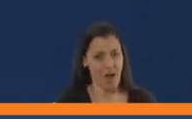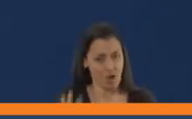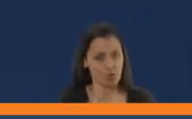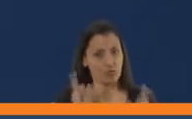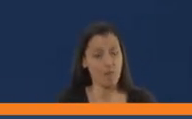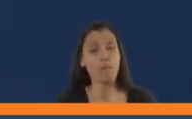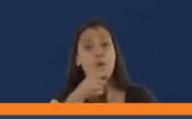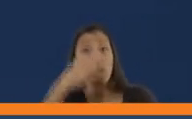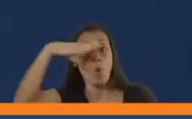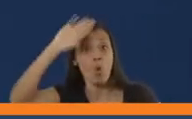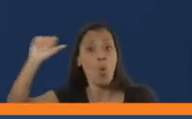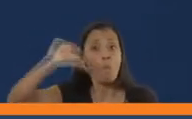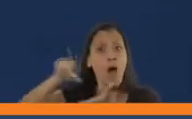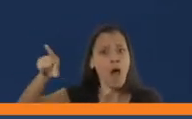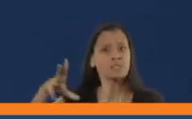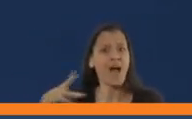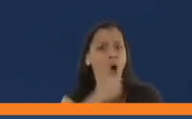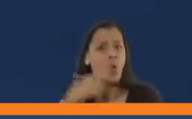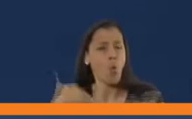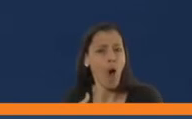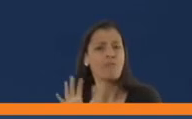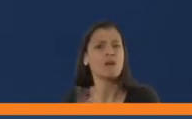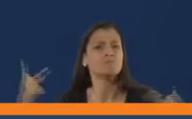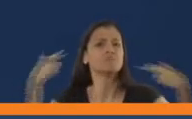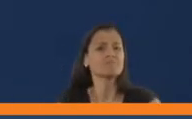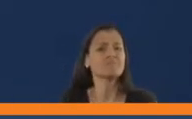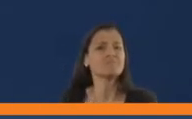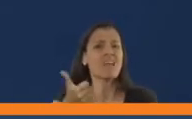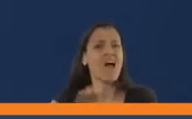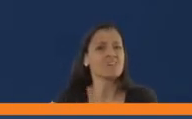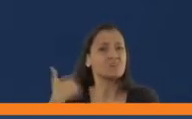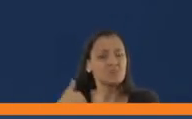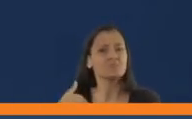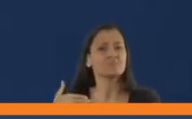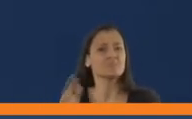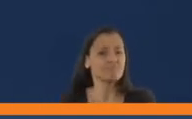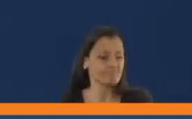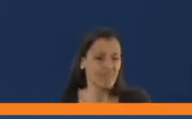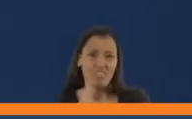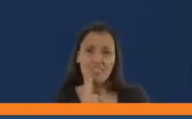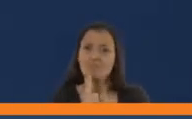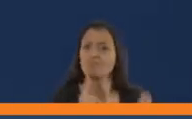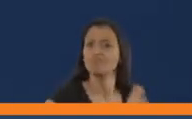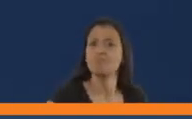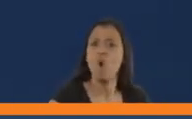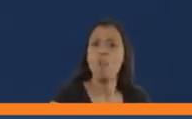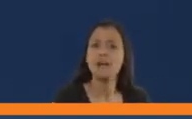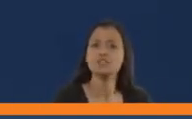'cuba soporte un bloqueo de más de seis décadas impuestos en los años de la guerra